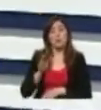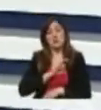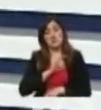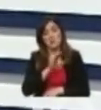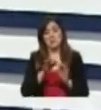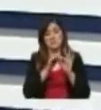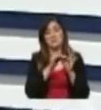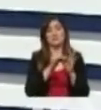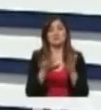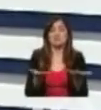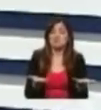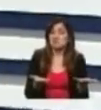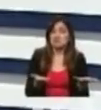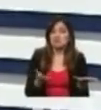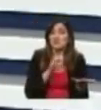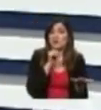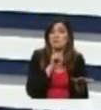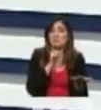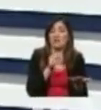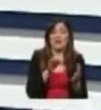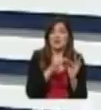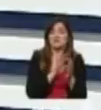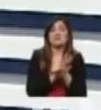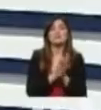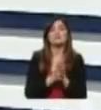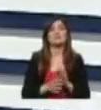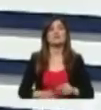EMOP, pero hasta la fecha es una de las vías que no ha sido intervenida.